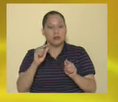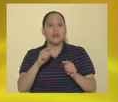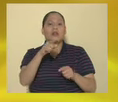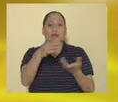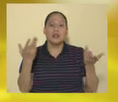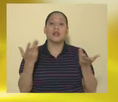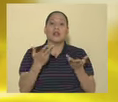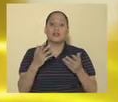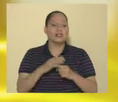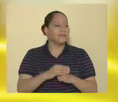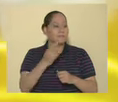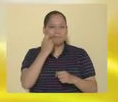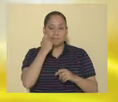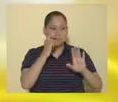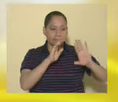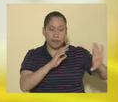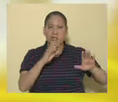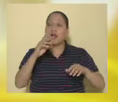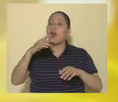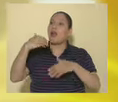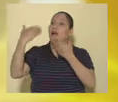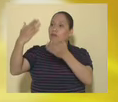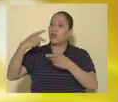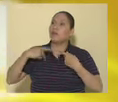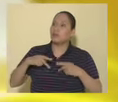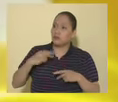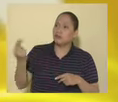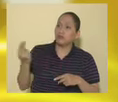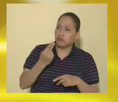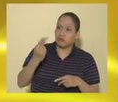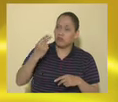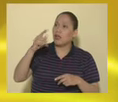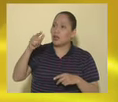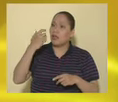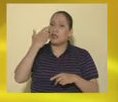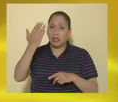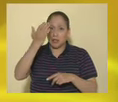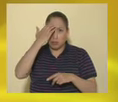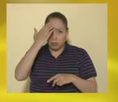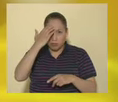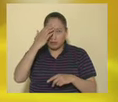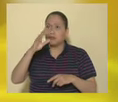hacer? Contratar gente externa que realmente sepa. El outsourcing.